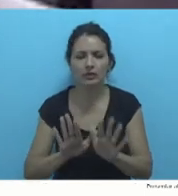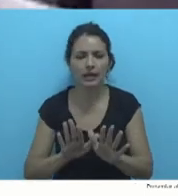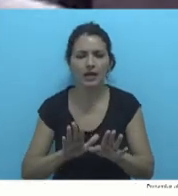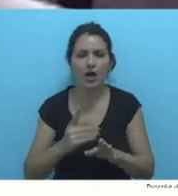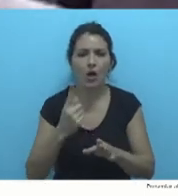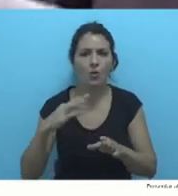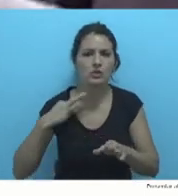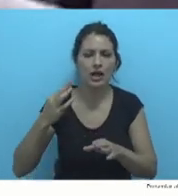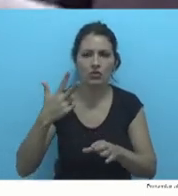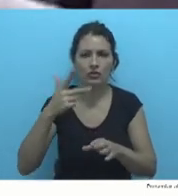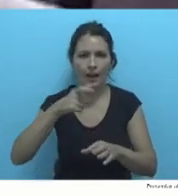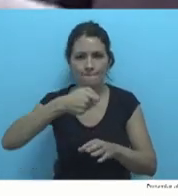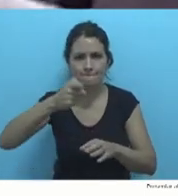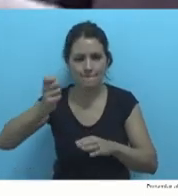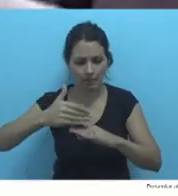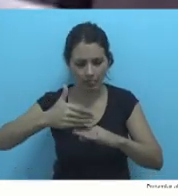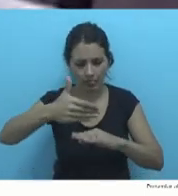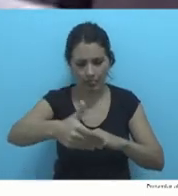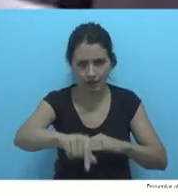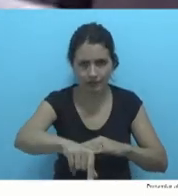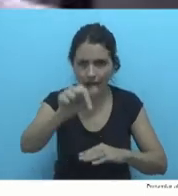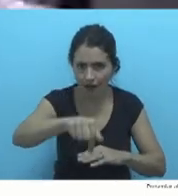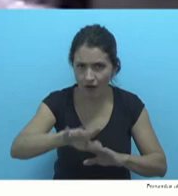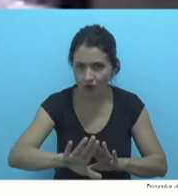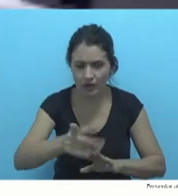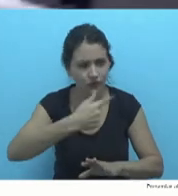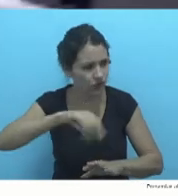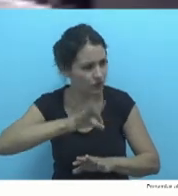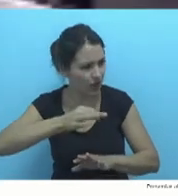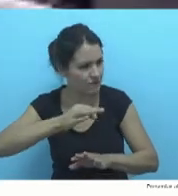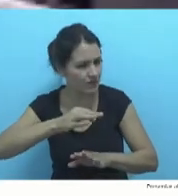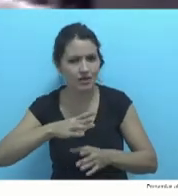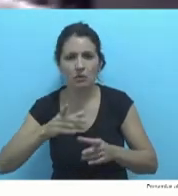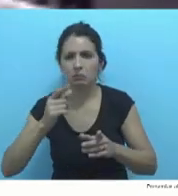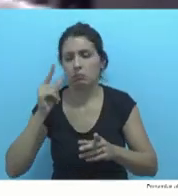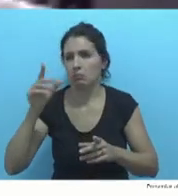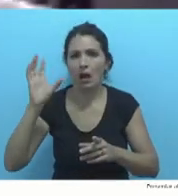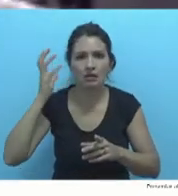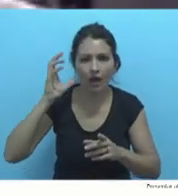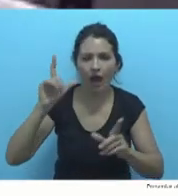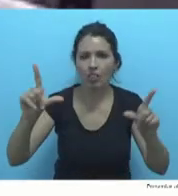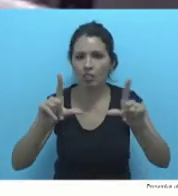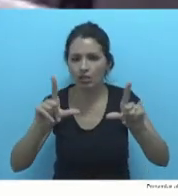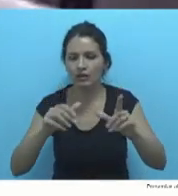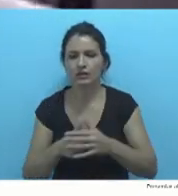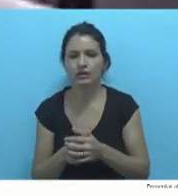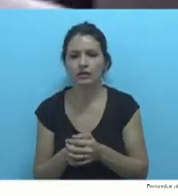1 año y 3 meses, y hace 3 meses nos enteramos todos por los medios de que con bonos del